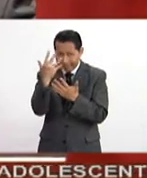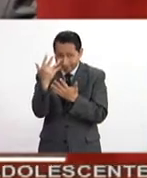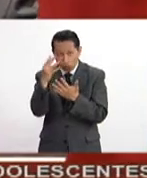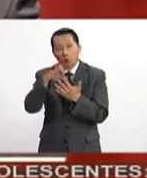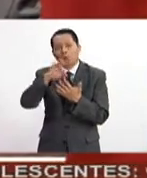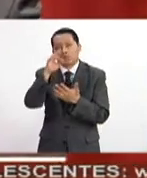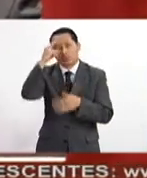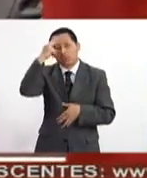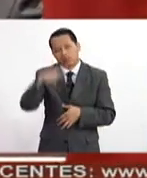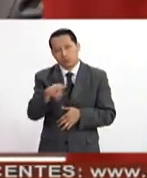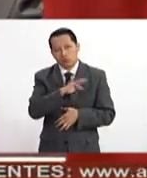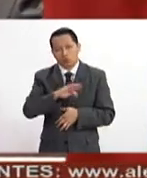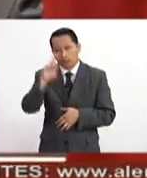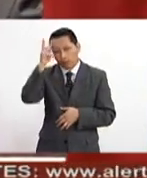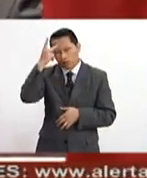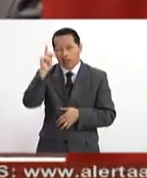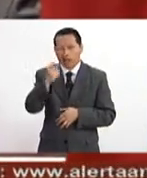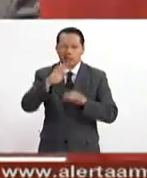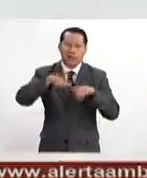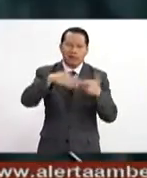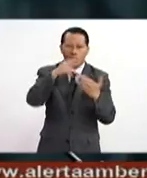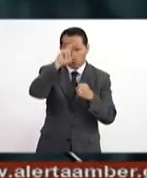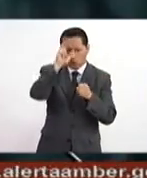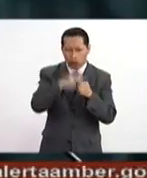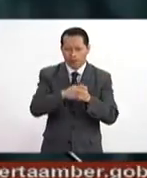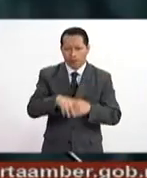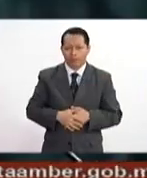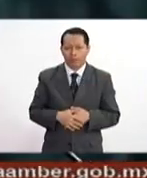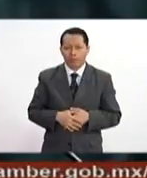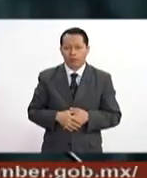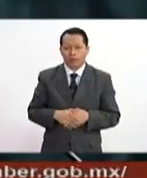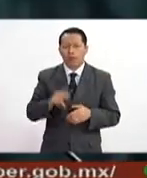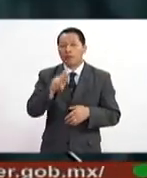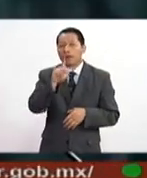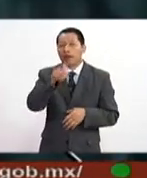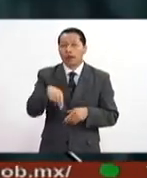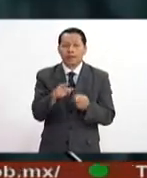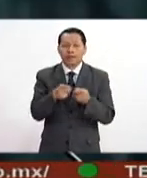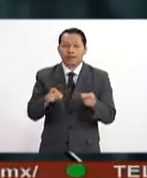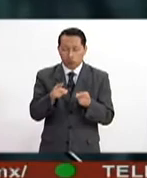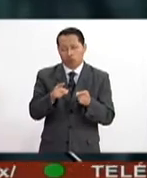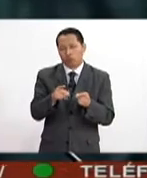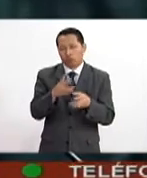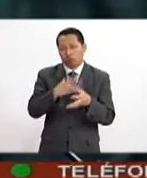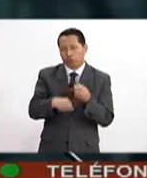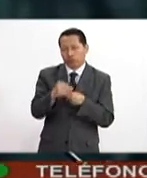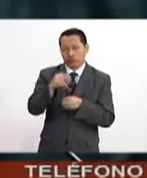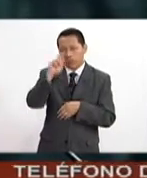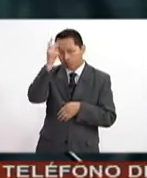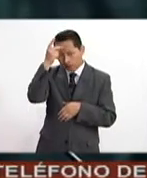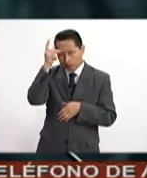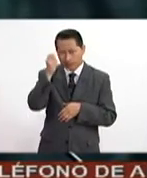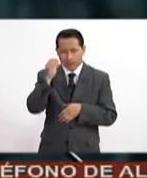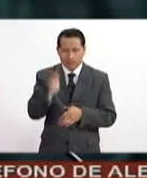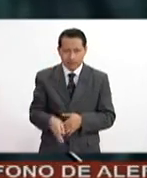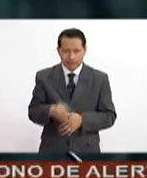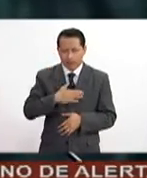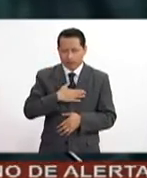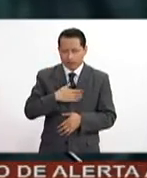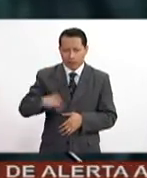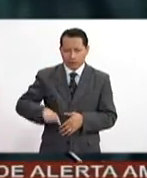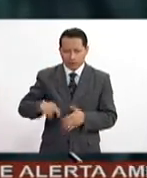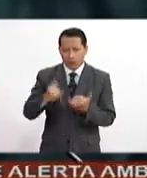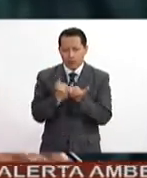Polonia tiene fuera de Europa. En el Plan de Desarrollo Sostenido Responsable de Polonia, aceptado por nuestro gobierno y